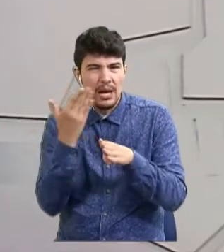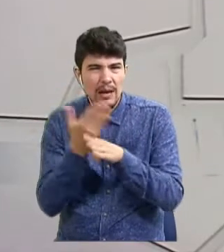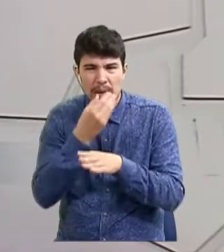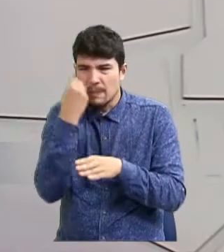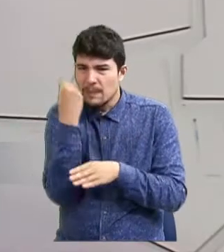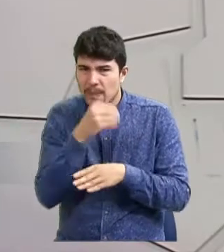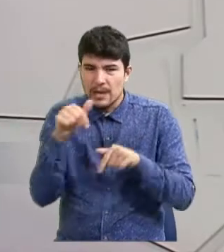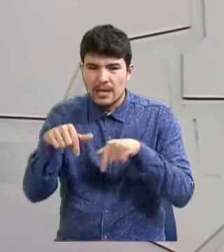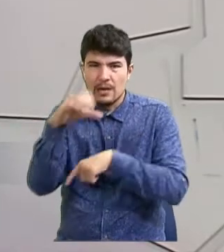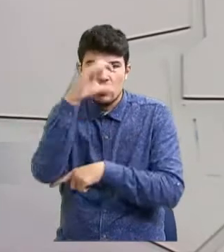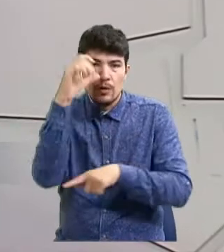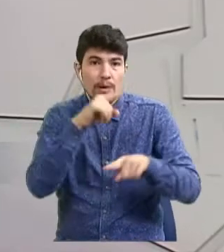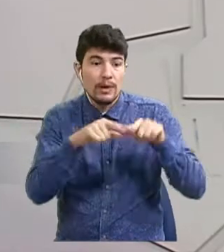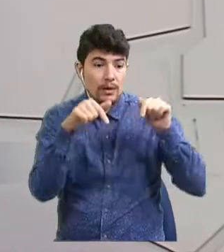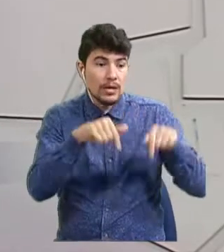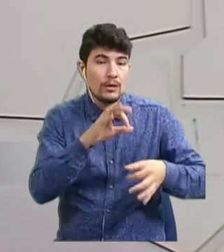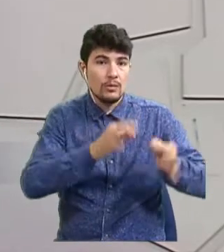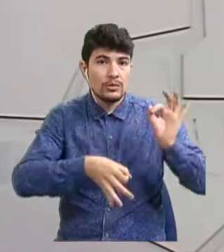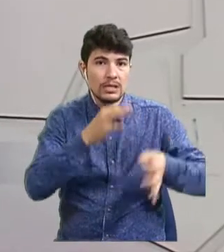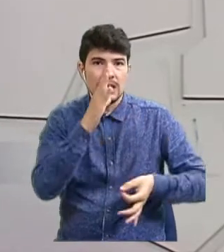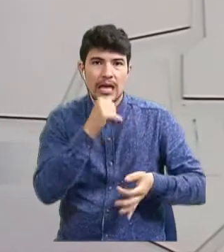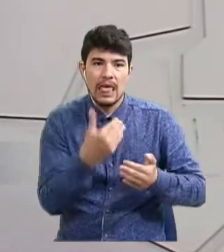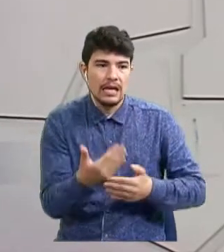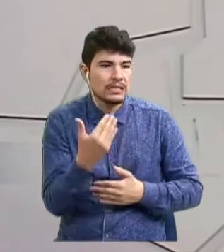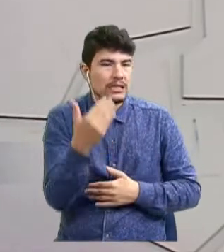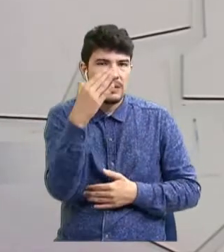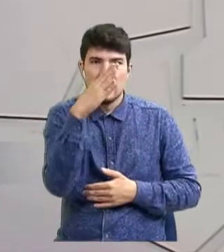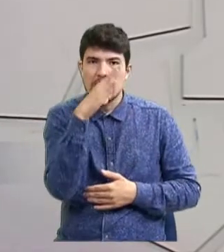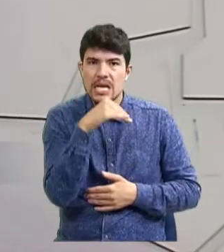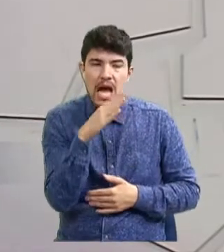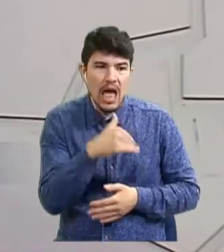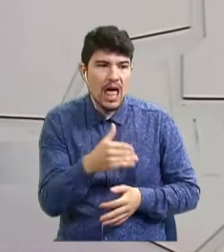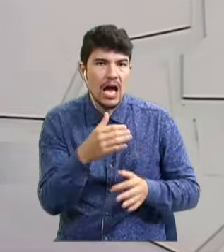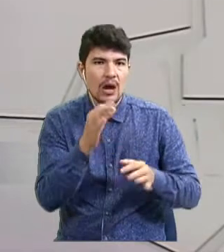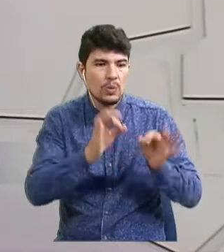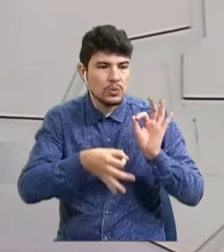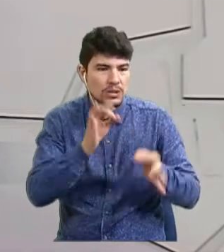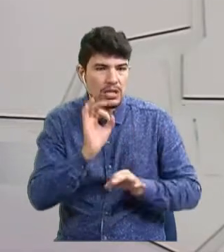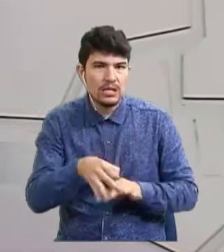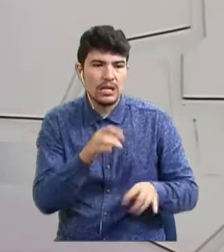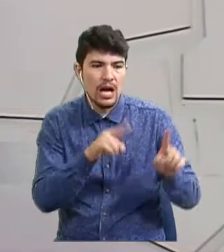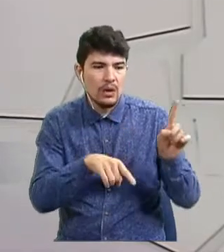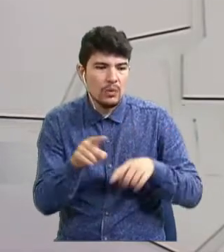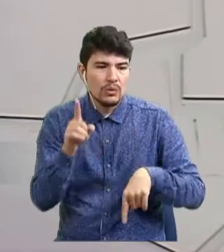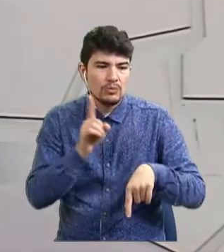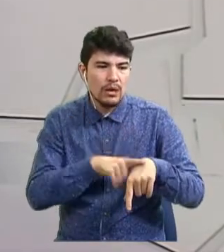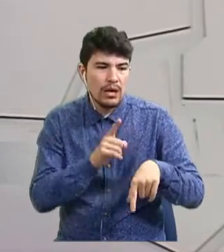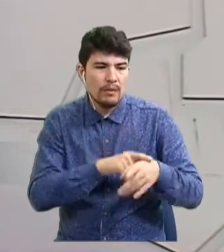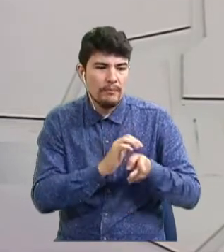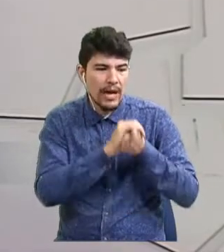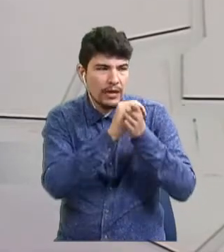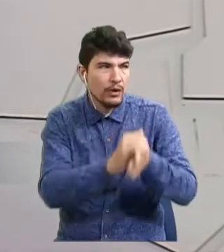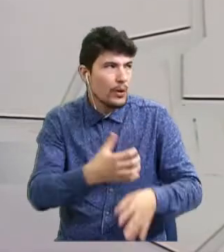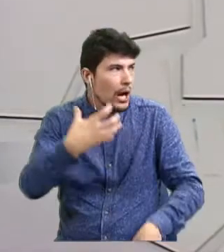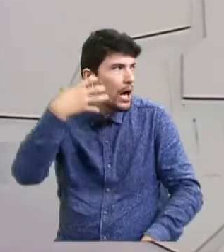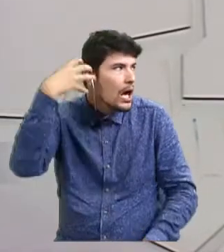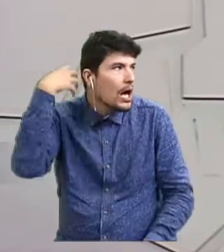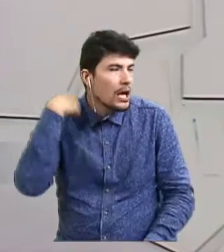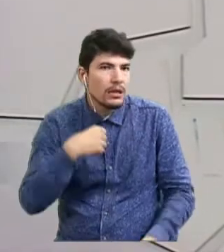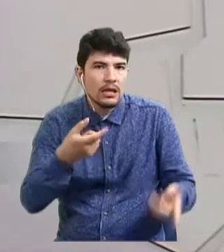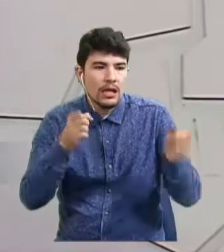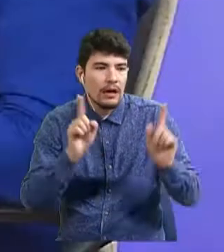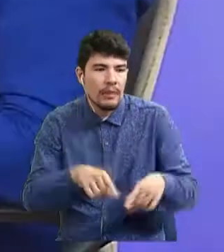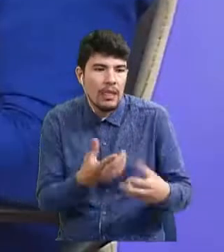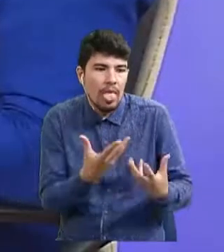aquí tenemos una justicia que es inoperante, una justicia que tiene unos roscogramas antiguísimos que también lo hace